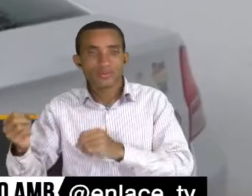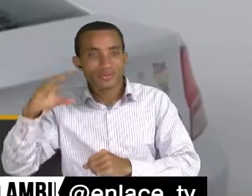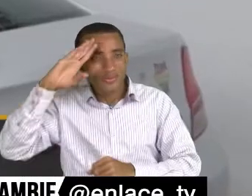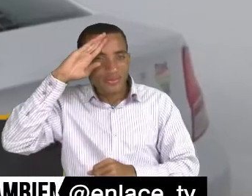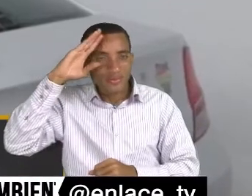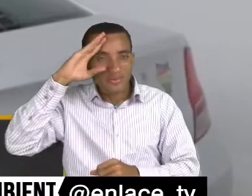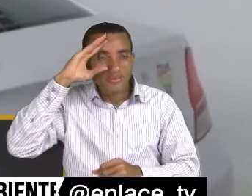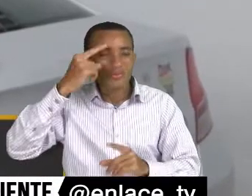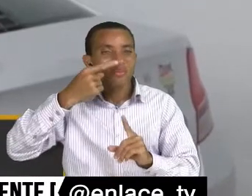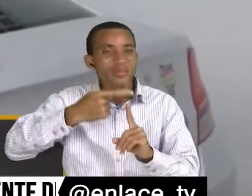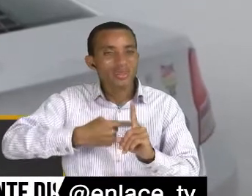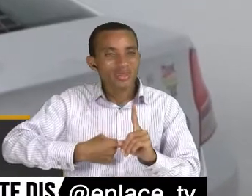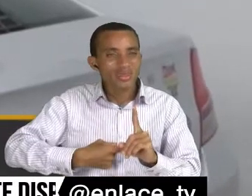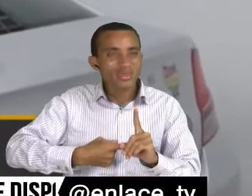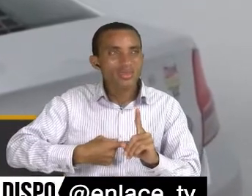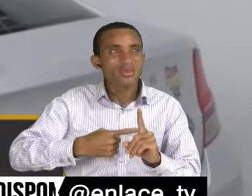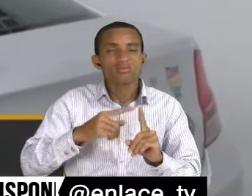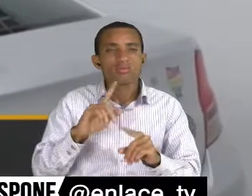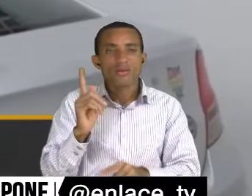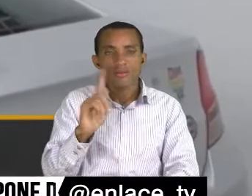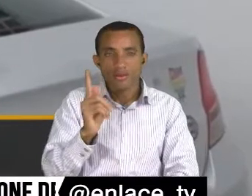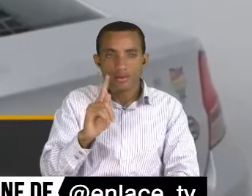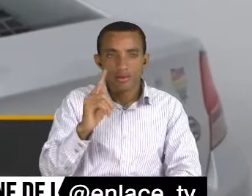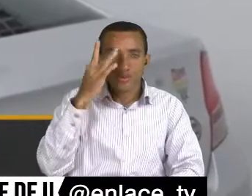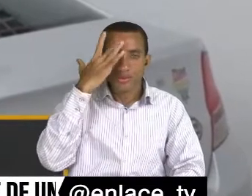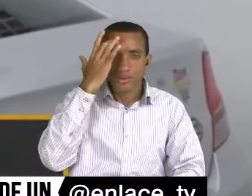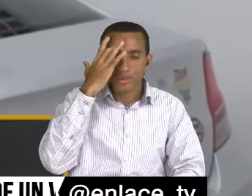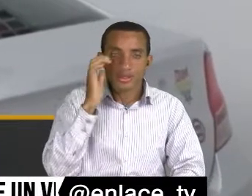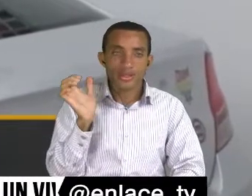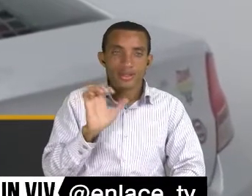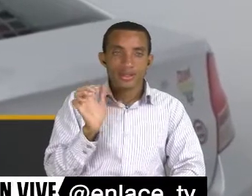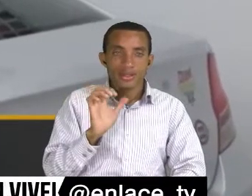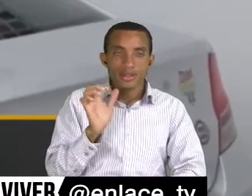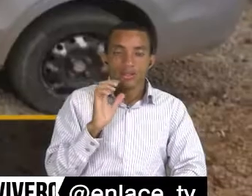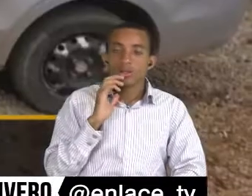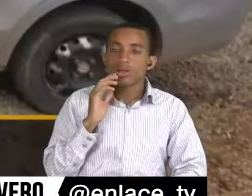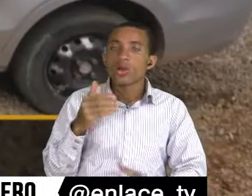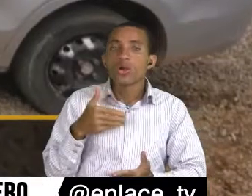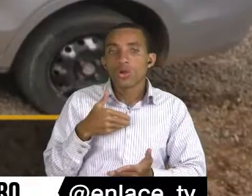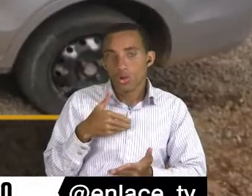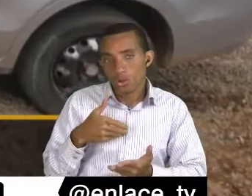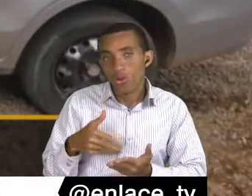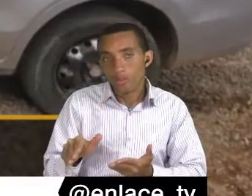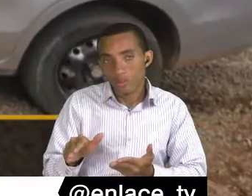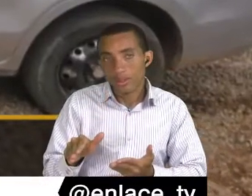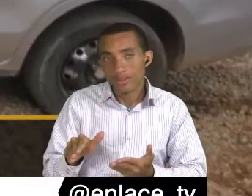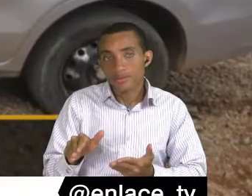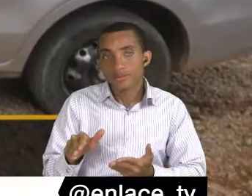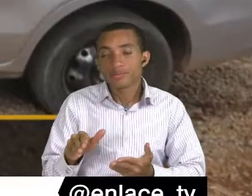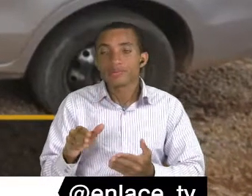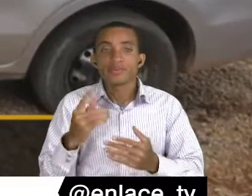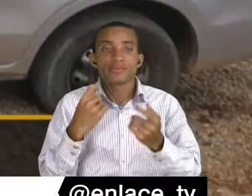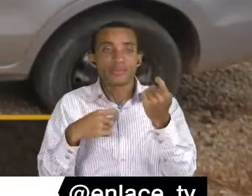de febrero, porque en enero supuestamente se iba a hacer la compraventa. Se lo compramos a un